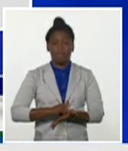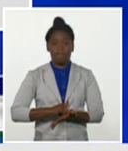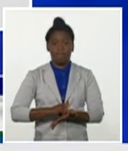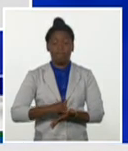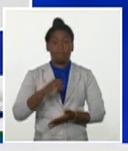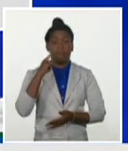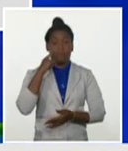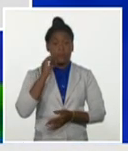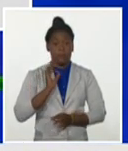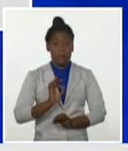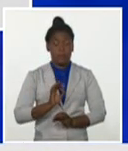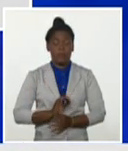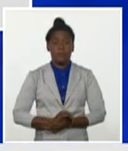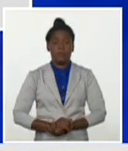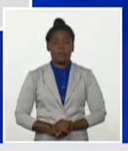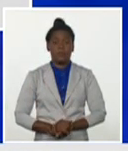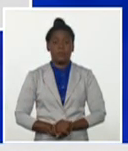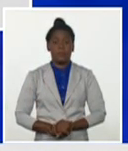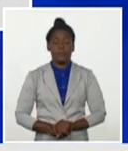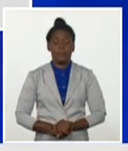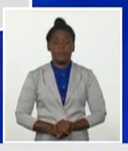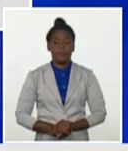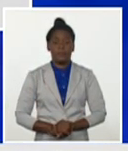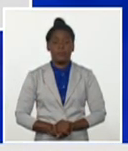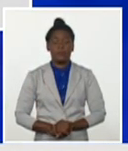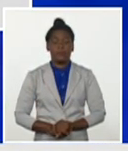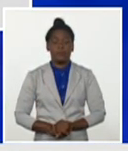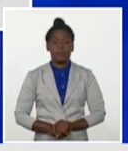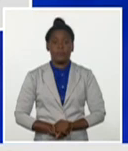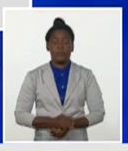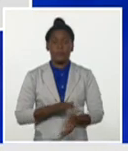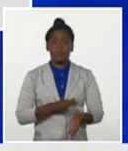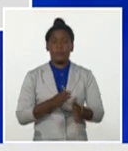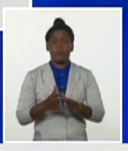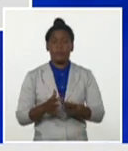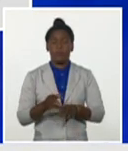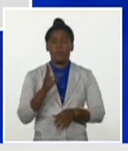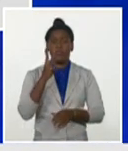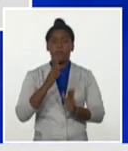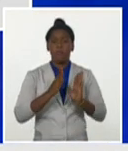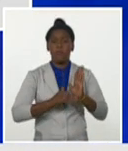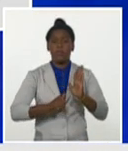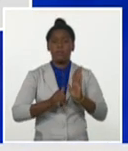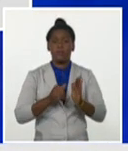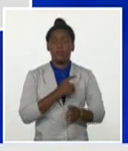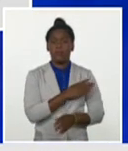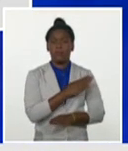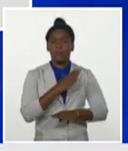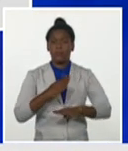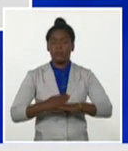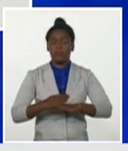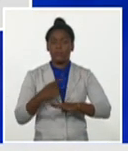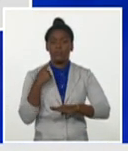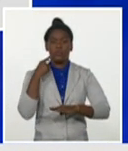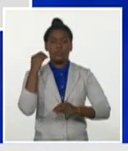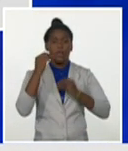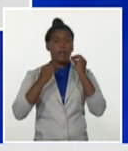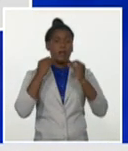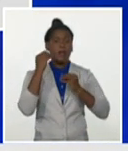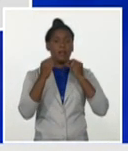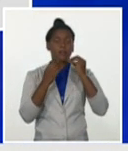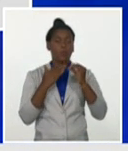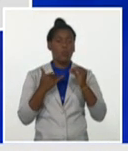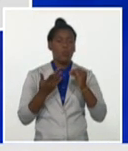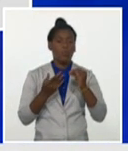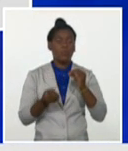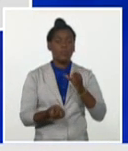transmisión en esta forma, como ocurre hace más de 3 meses ya. Y ahí se puede apreciar